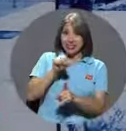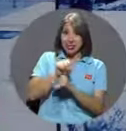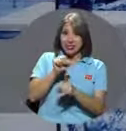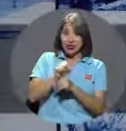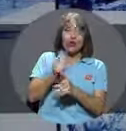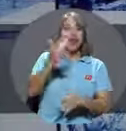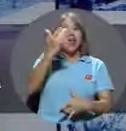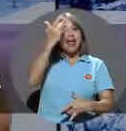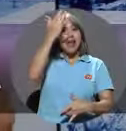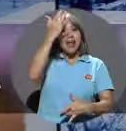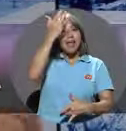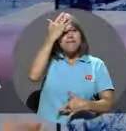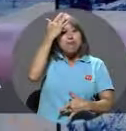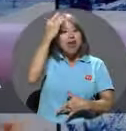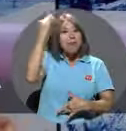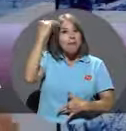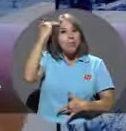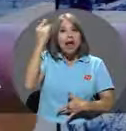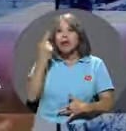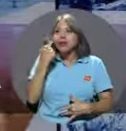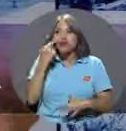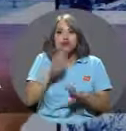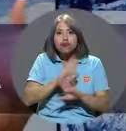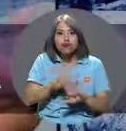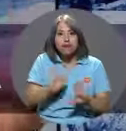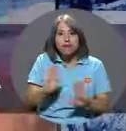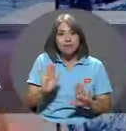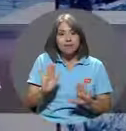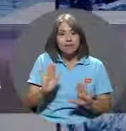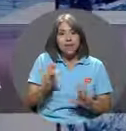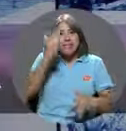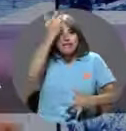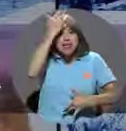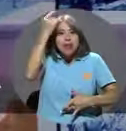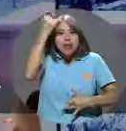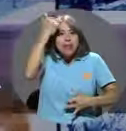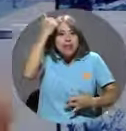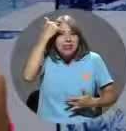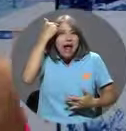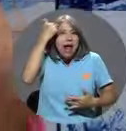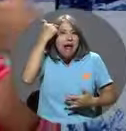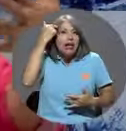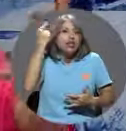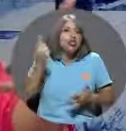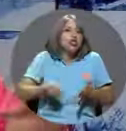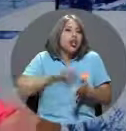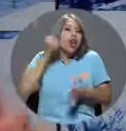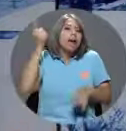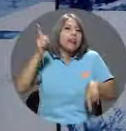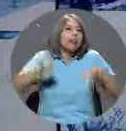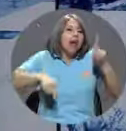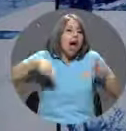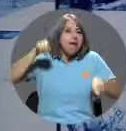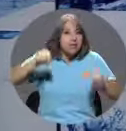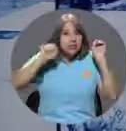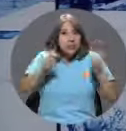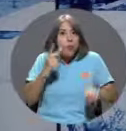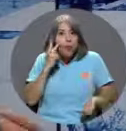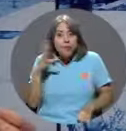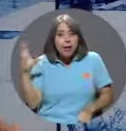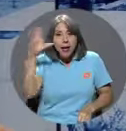¿verdad? Las enfermedades mentales, de no ser que sea, ¿verdad?, un comportamiento que es notoriamente